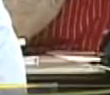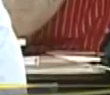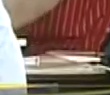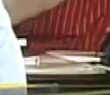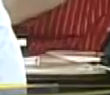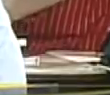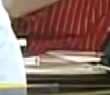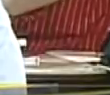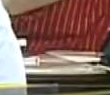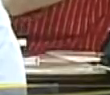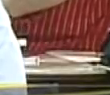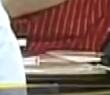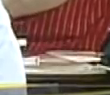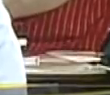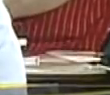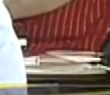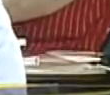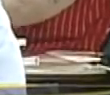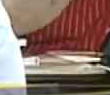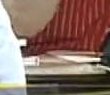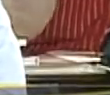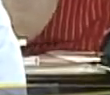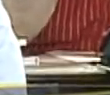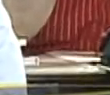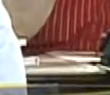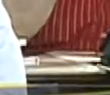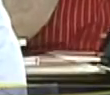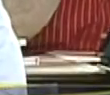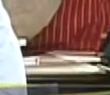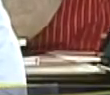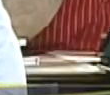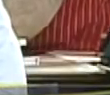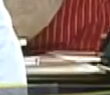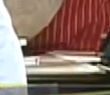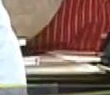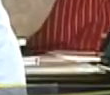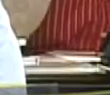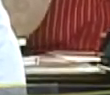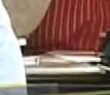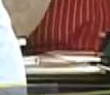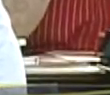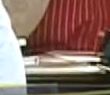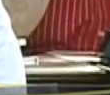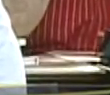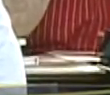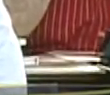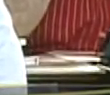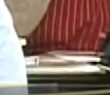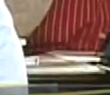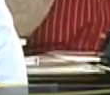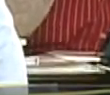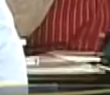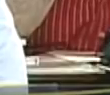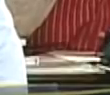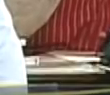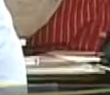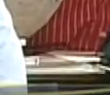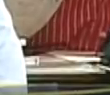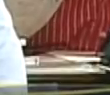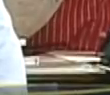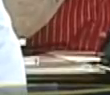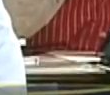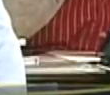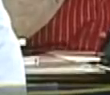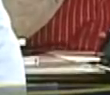en el cual se reunieron a los directores salientes, los mismos directores, ellos seguramente nos escuchan y podrán dar fe de esto, más de 4 meses sin